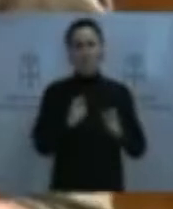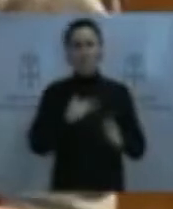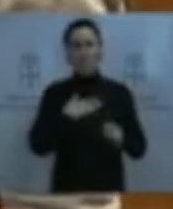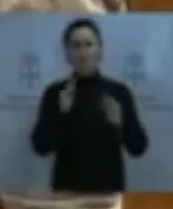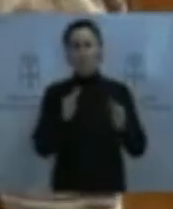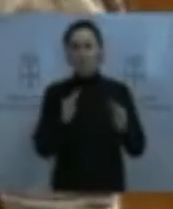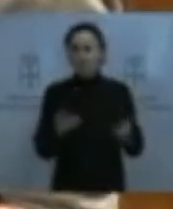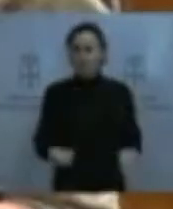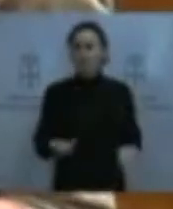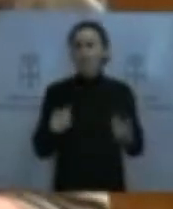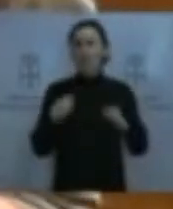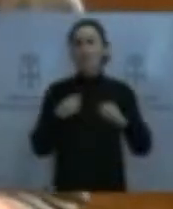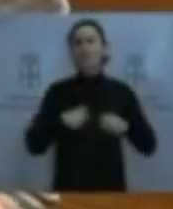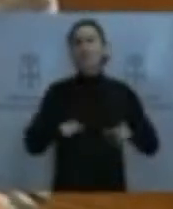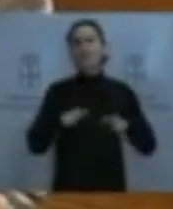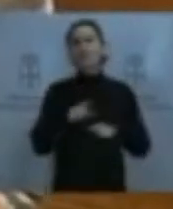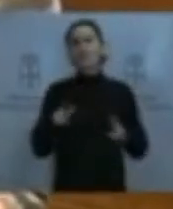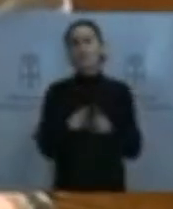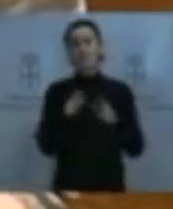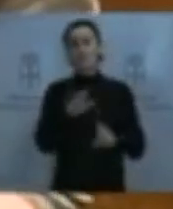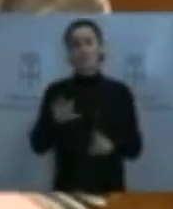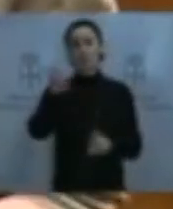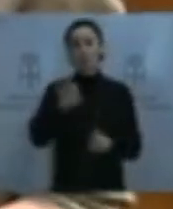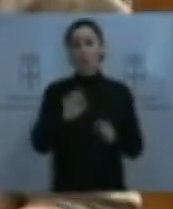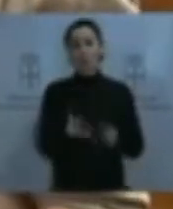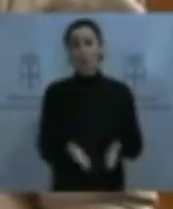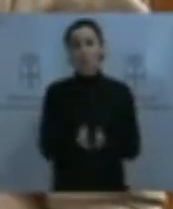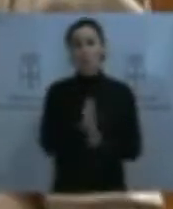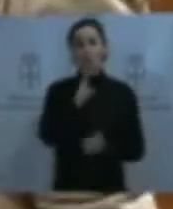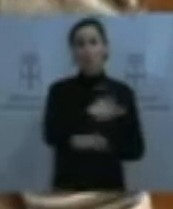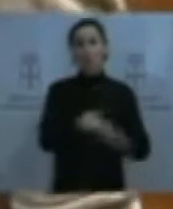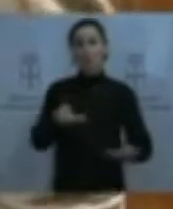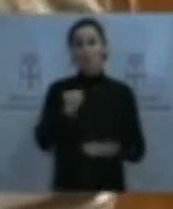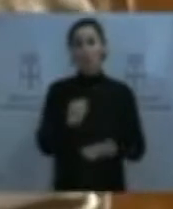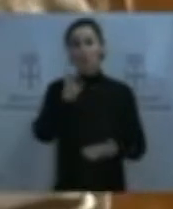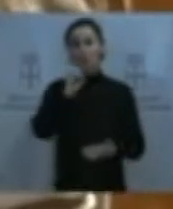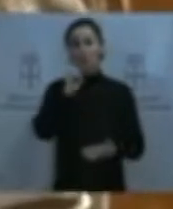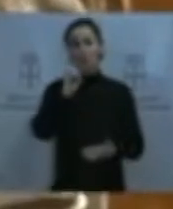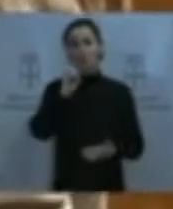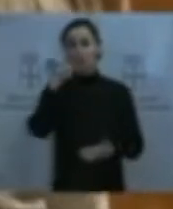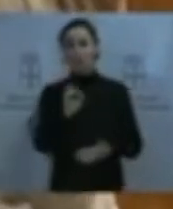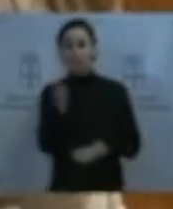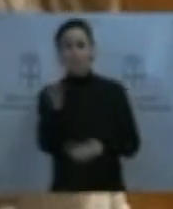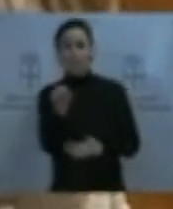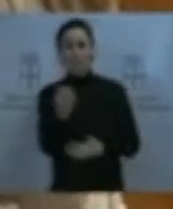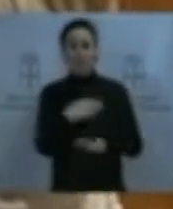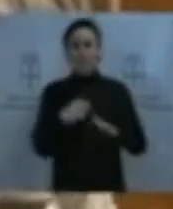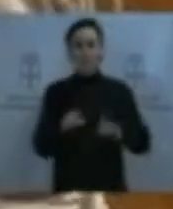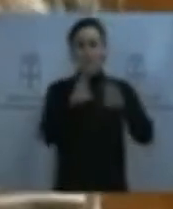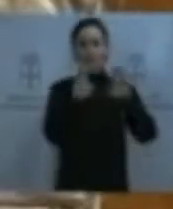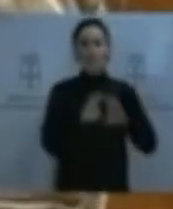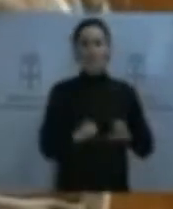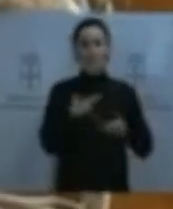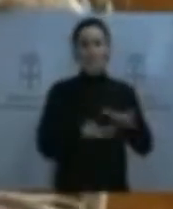El de agentes sociales, en el que poco más del 5% de 2 millones dispuestos y un 0% obligado. Y el de entidades